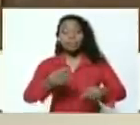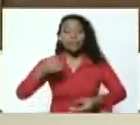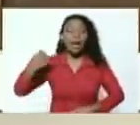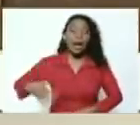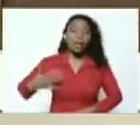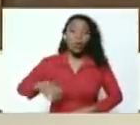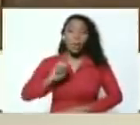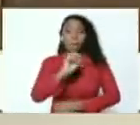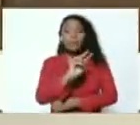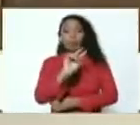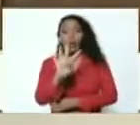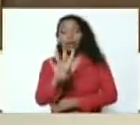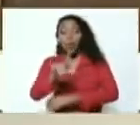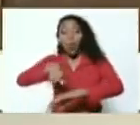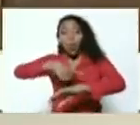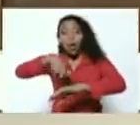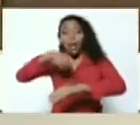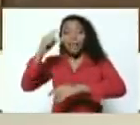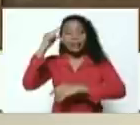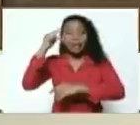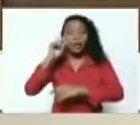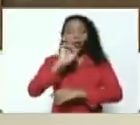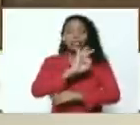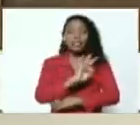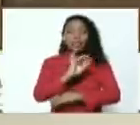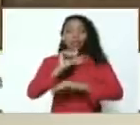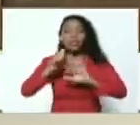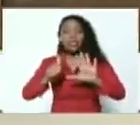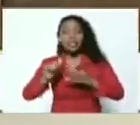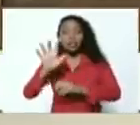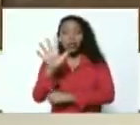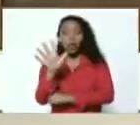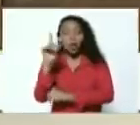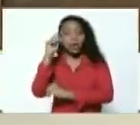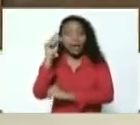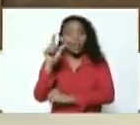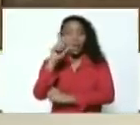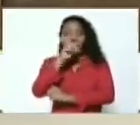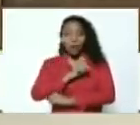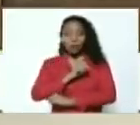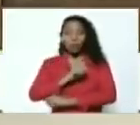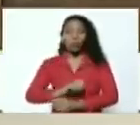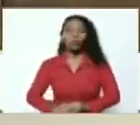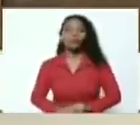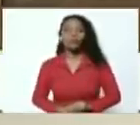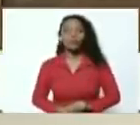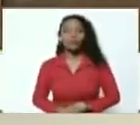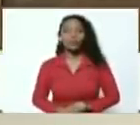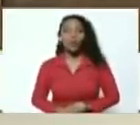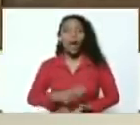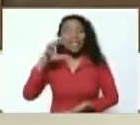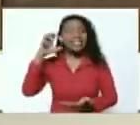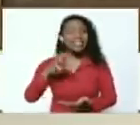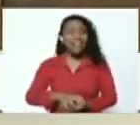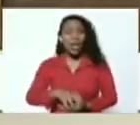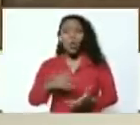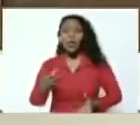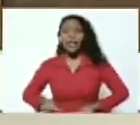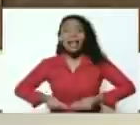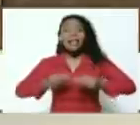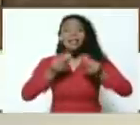las 24 horas del día, de los 365 días del año. Un Estado que le